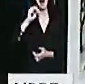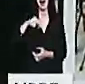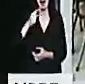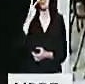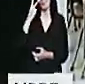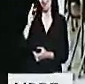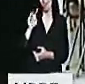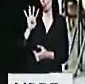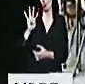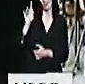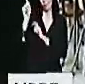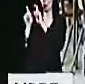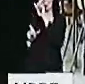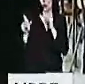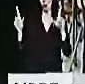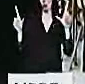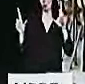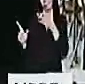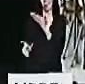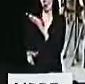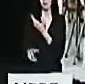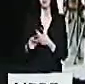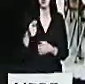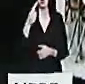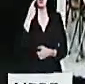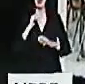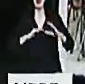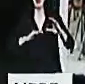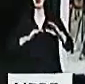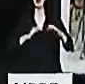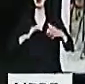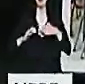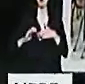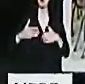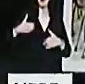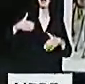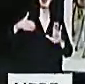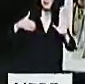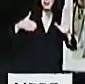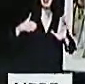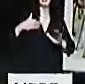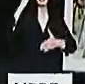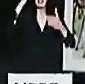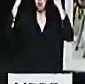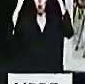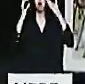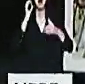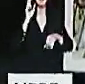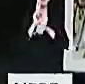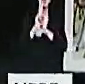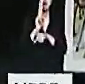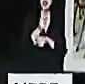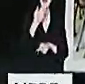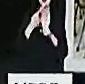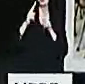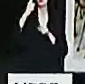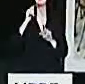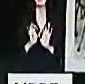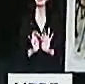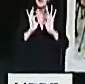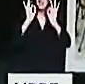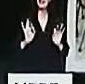cuatro invitados para el programa de hoy. Mira, hay un rugbista, una psicóloga, una profesora y un especialista digital.